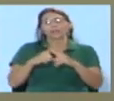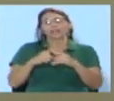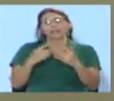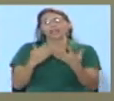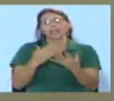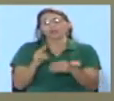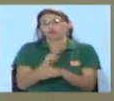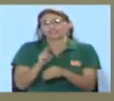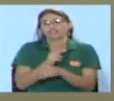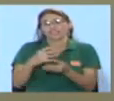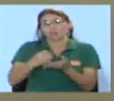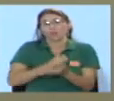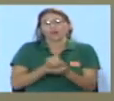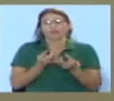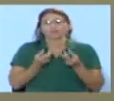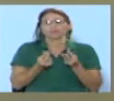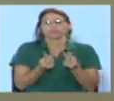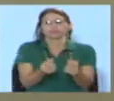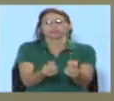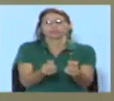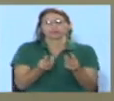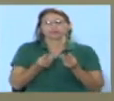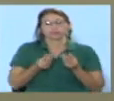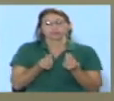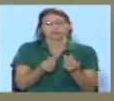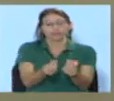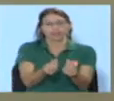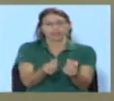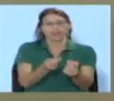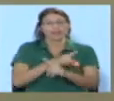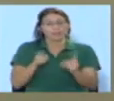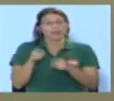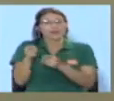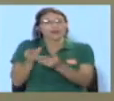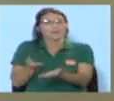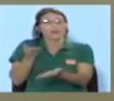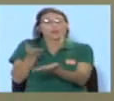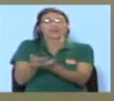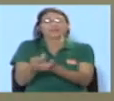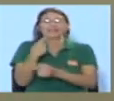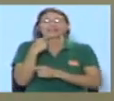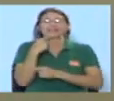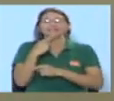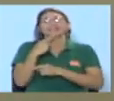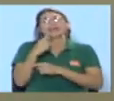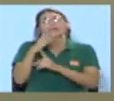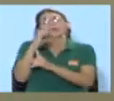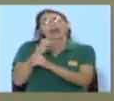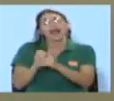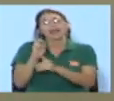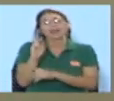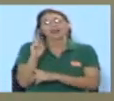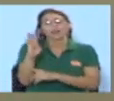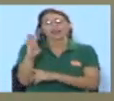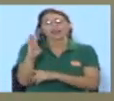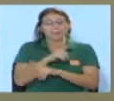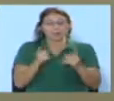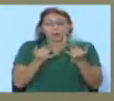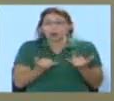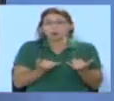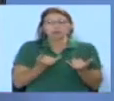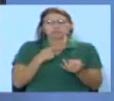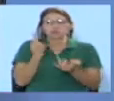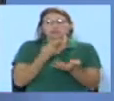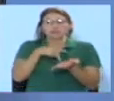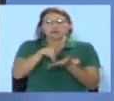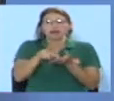se utiliza en realidad es un cobro por velocidad sin límite de consumo. Por ahí anda un poco la diferencia.